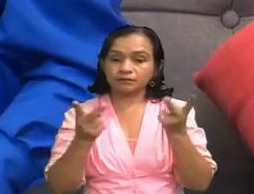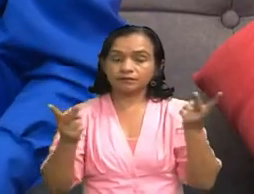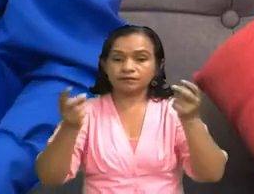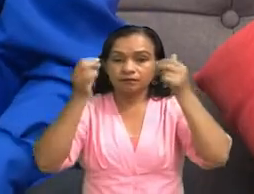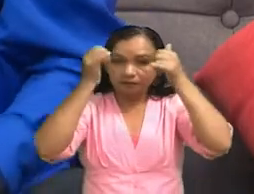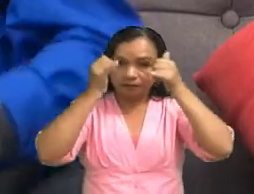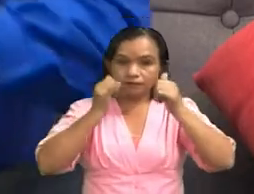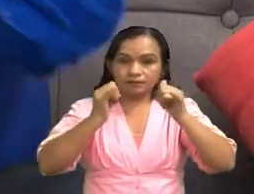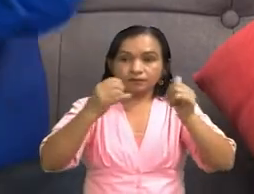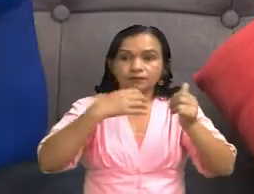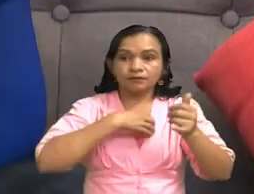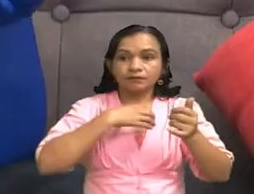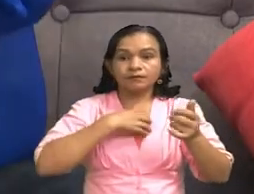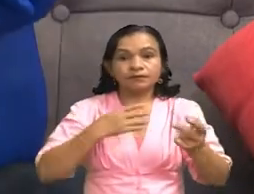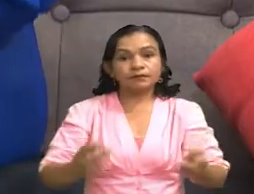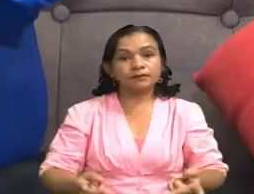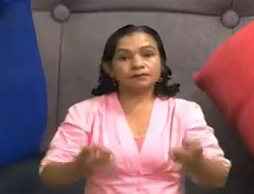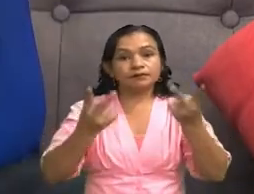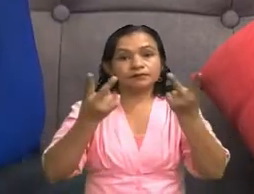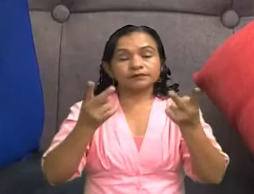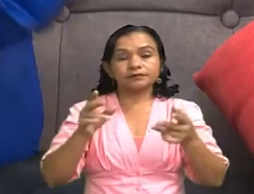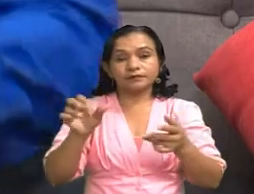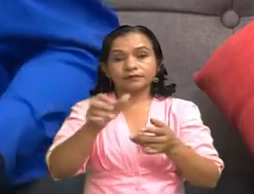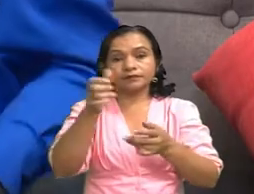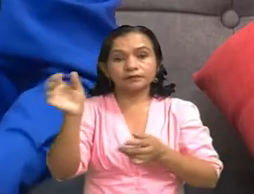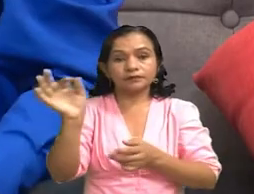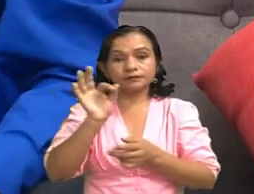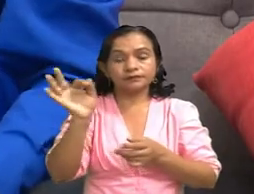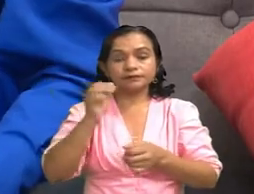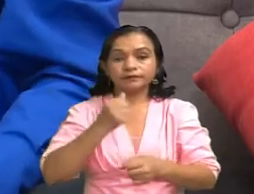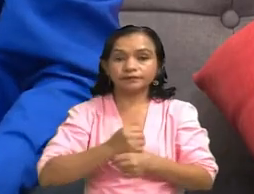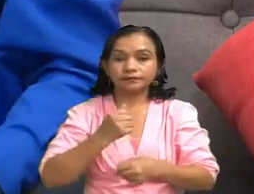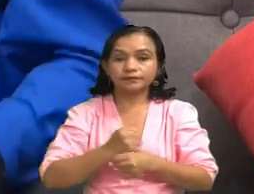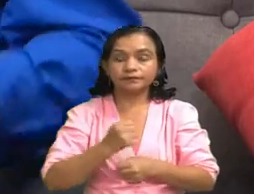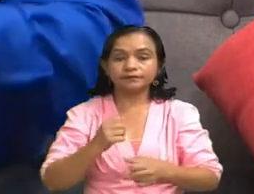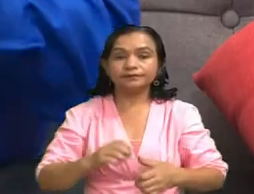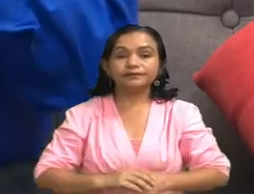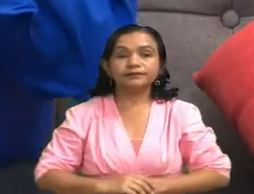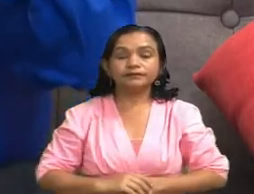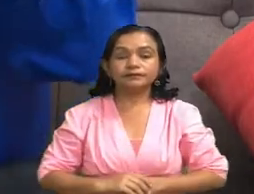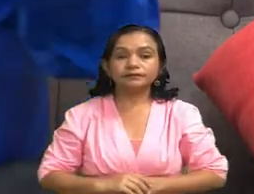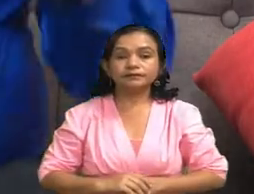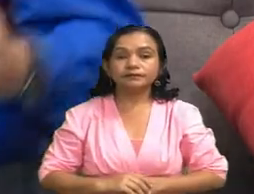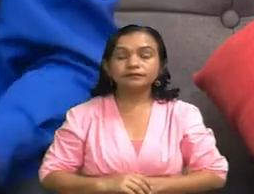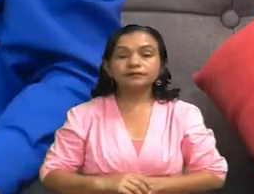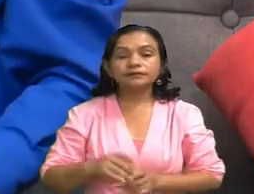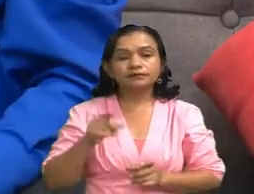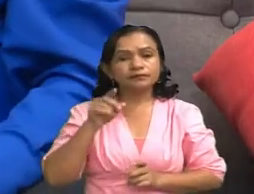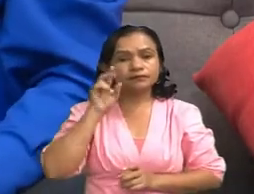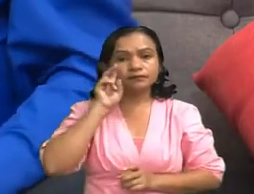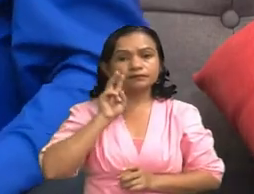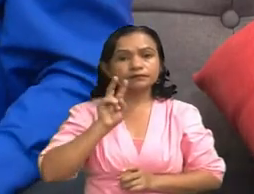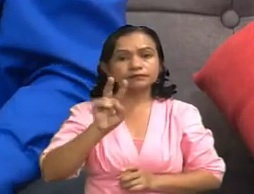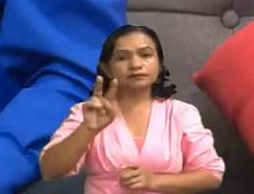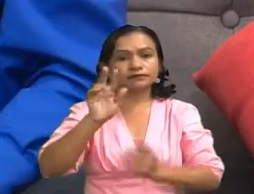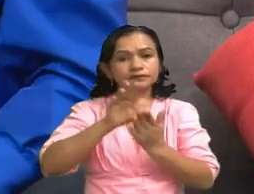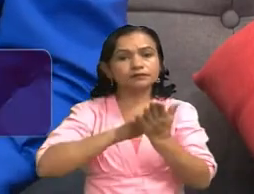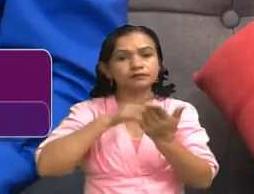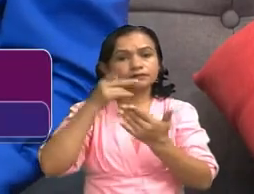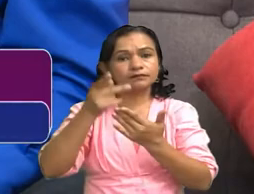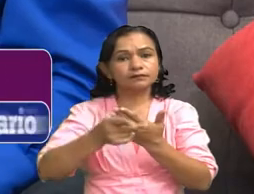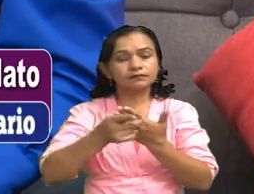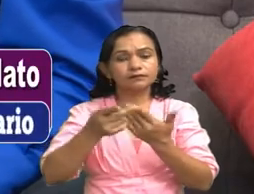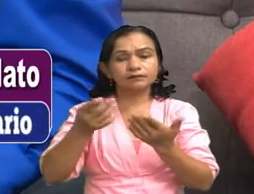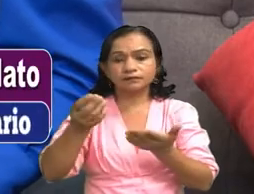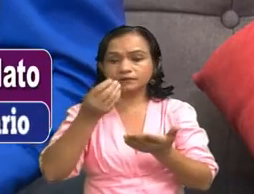pero son otras líneas de trabajo. Claro. Y cuando vos ves el programa